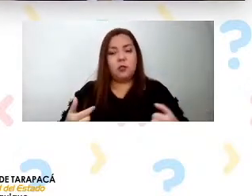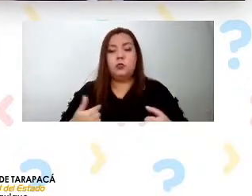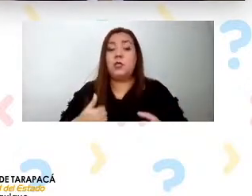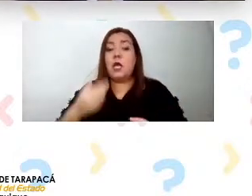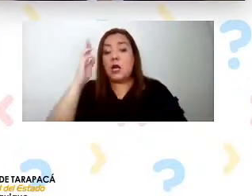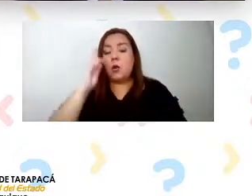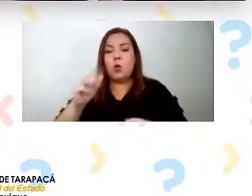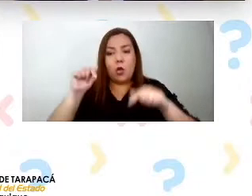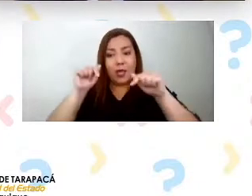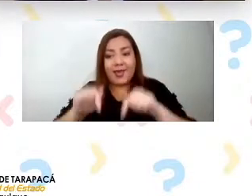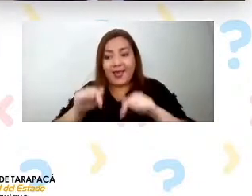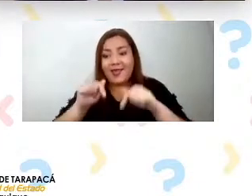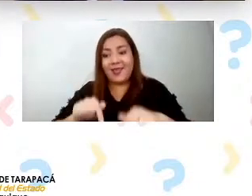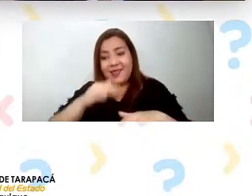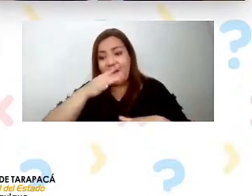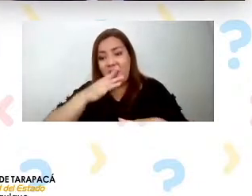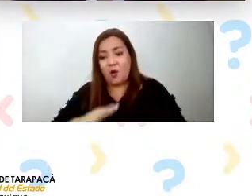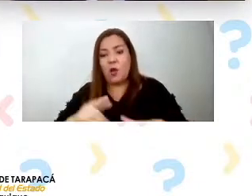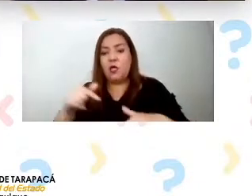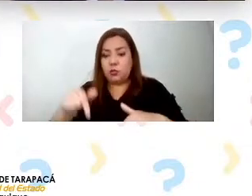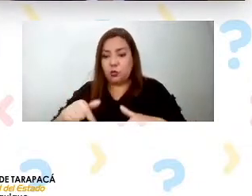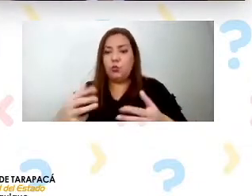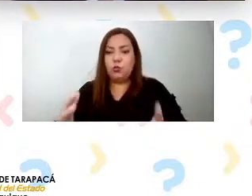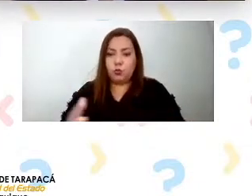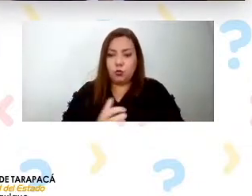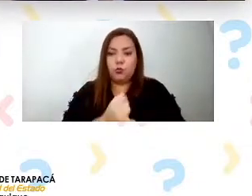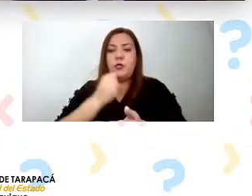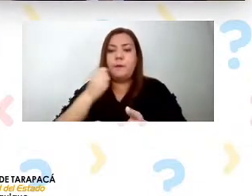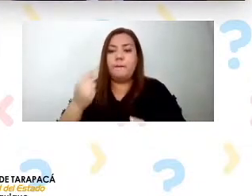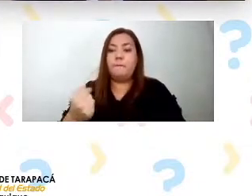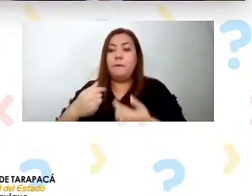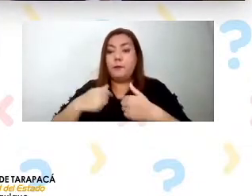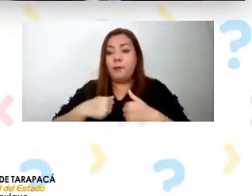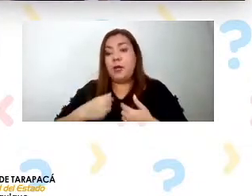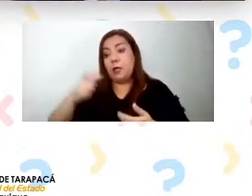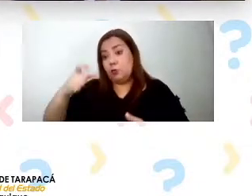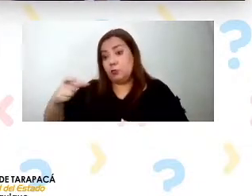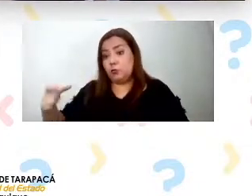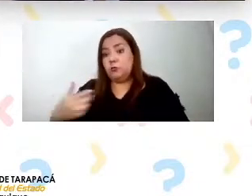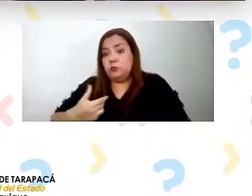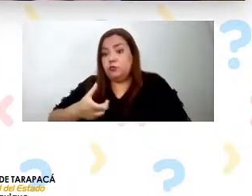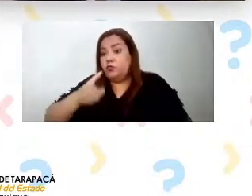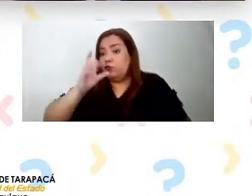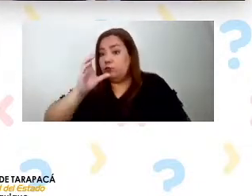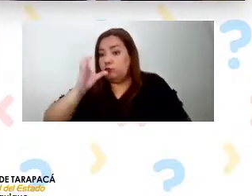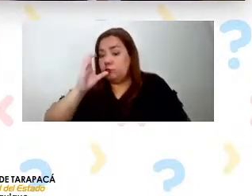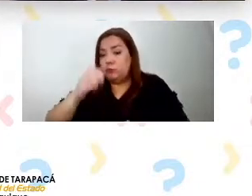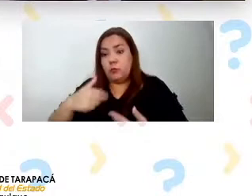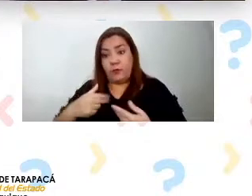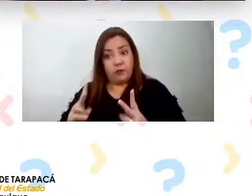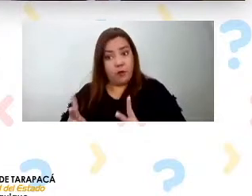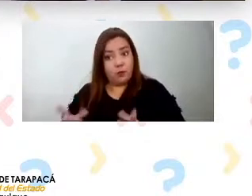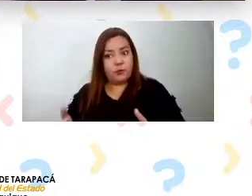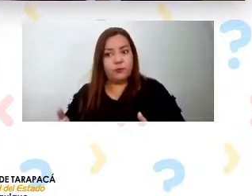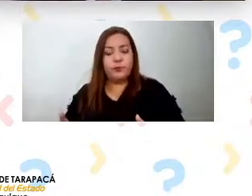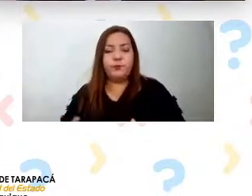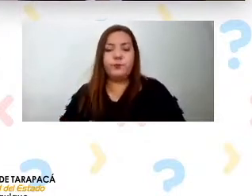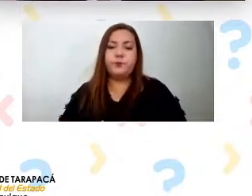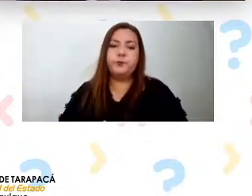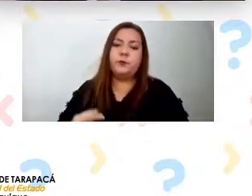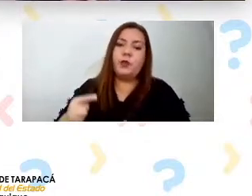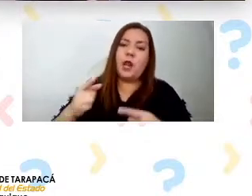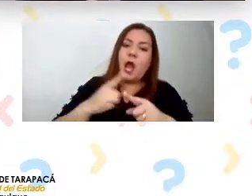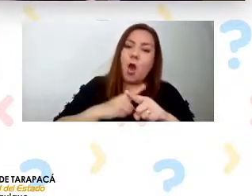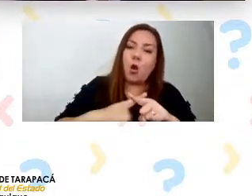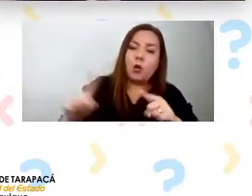estas aguas las que son utilizadas para el consumo humano. Las alternativas hídricas,